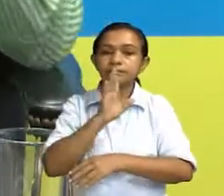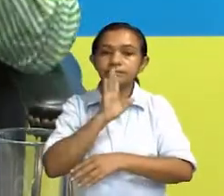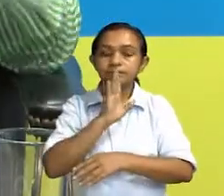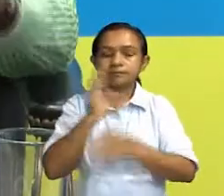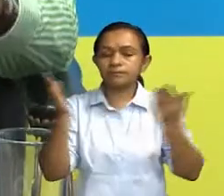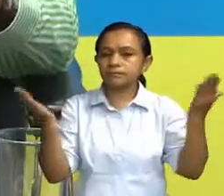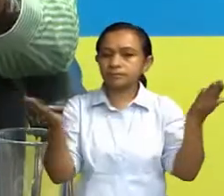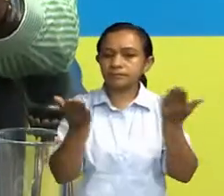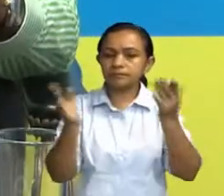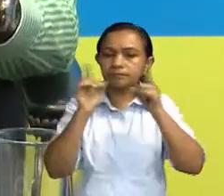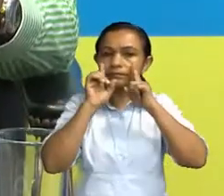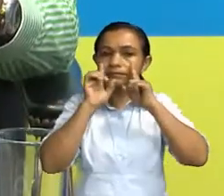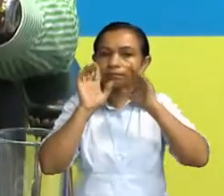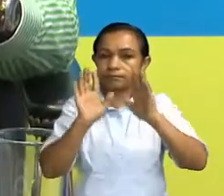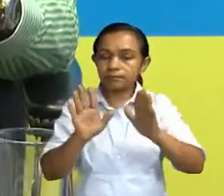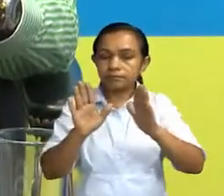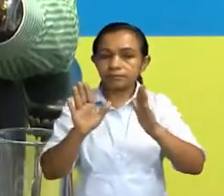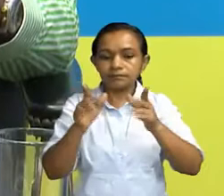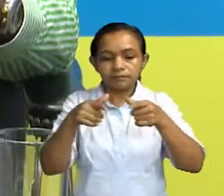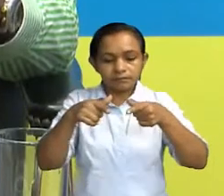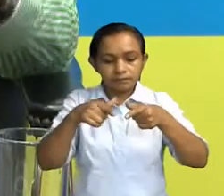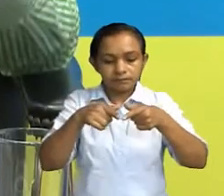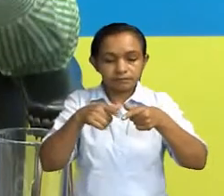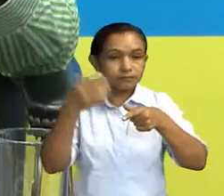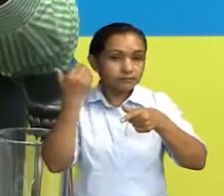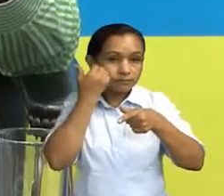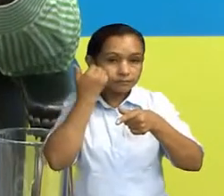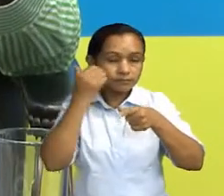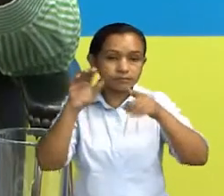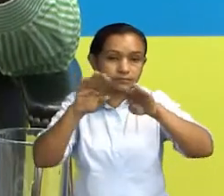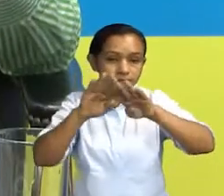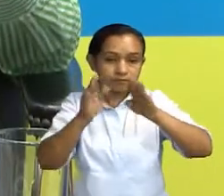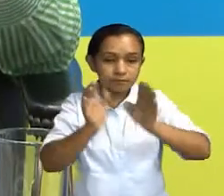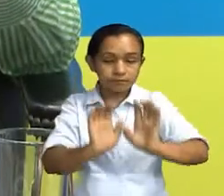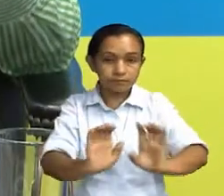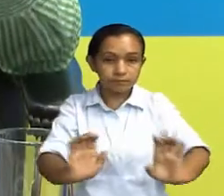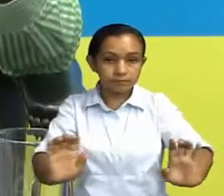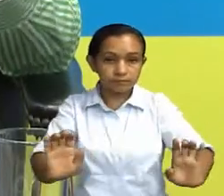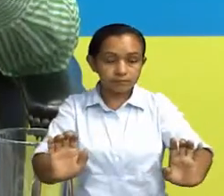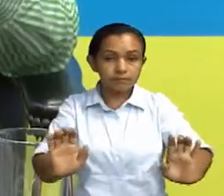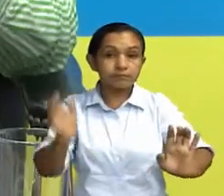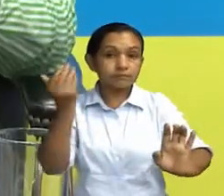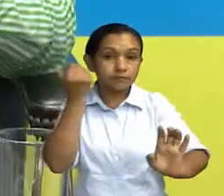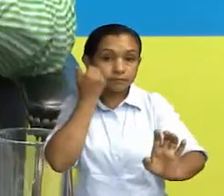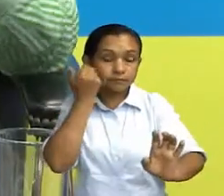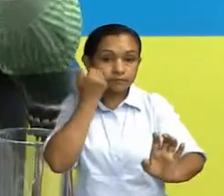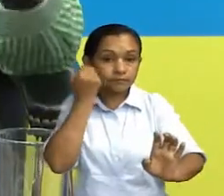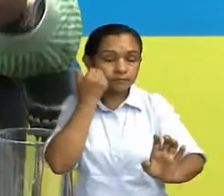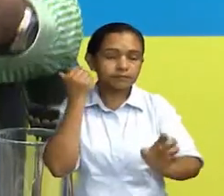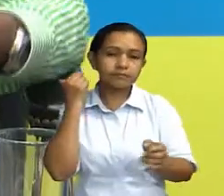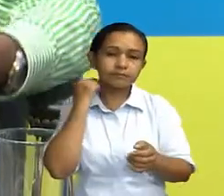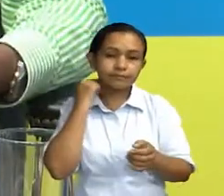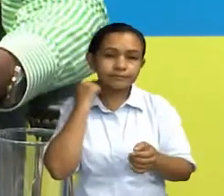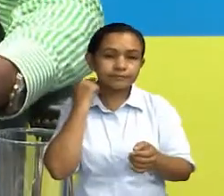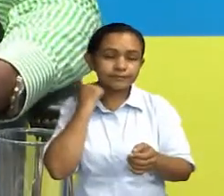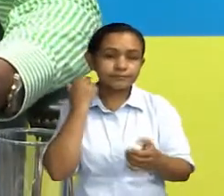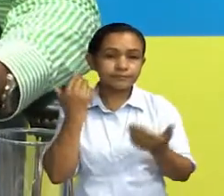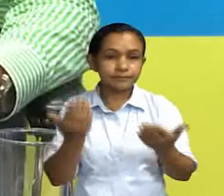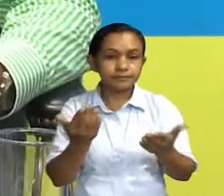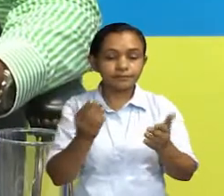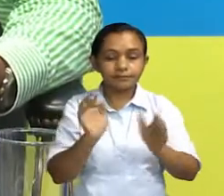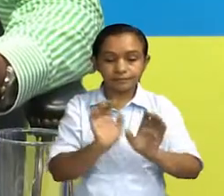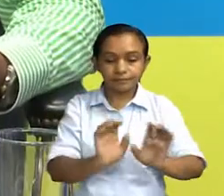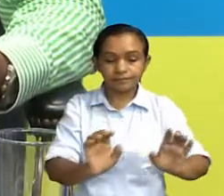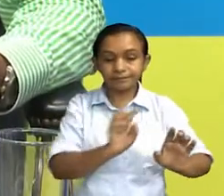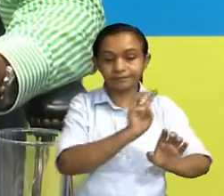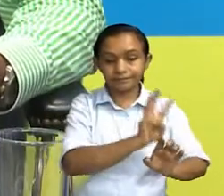cómo prevenir la vulvovaginitis en las niñas. Una patología que se presenta mayoritariamente en niñas